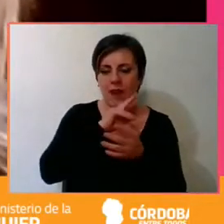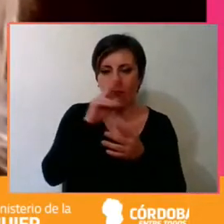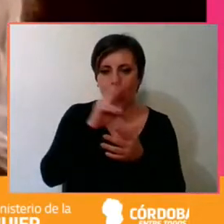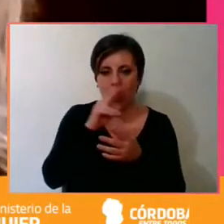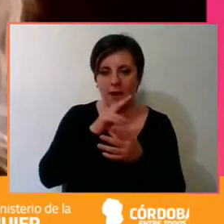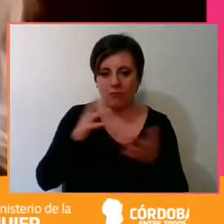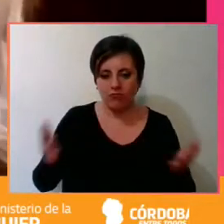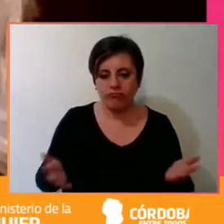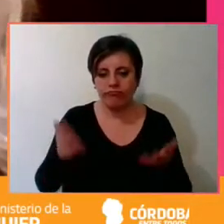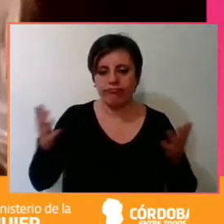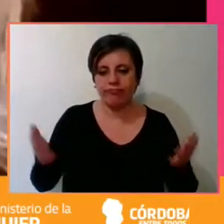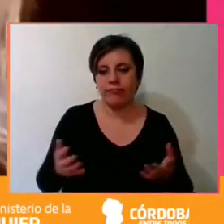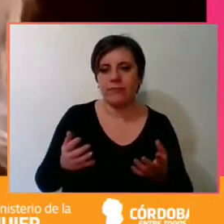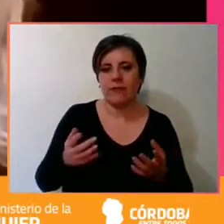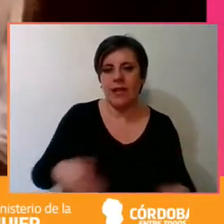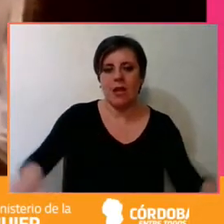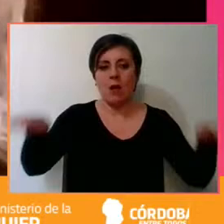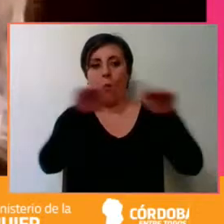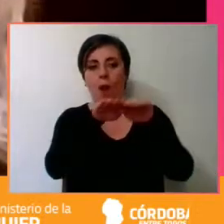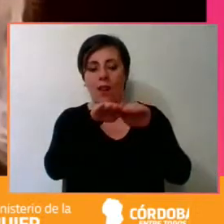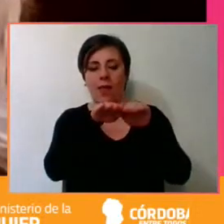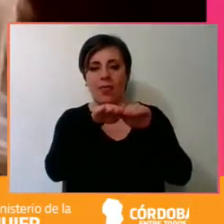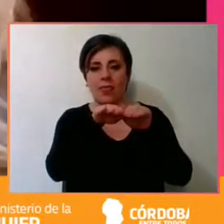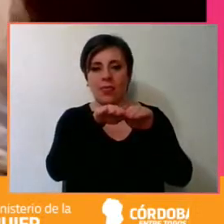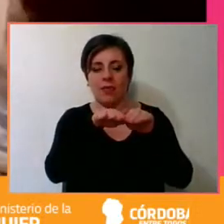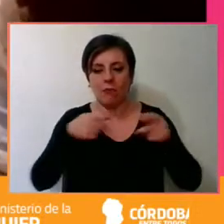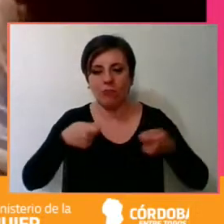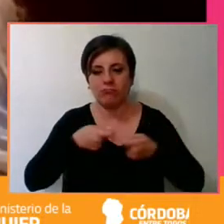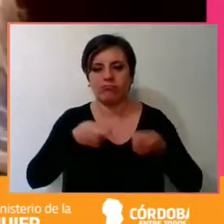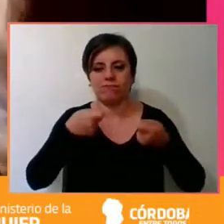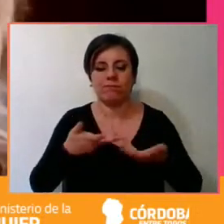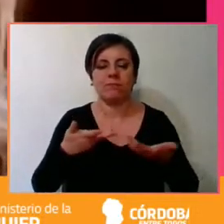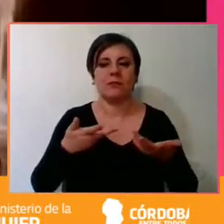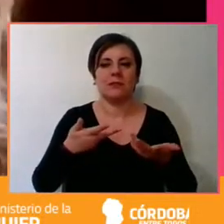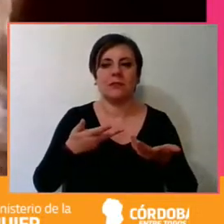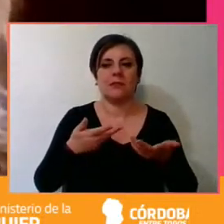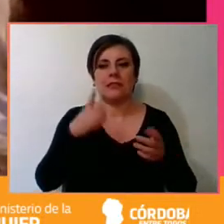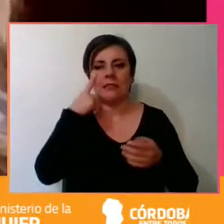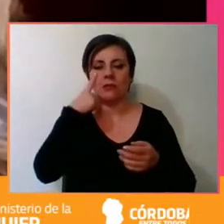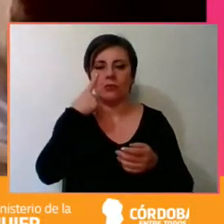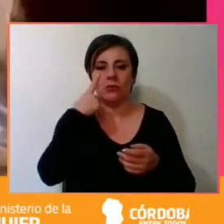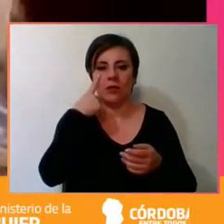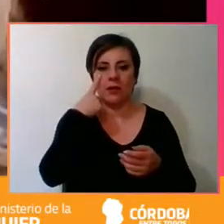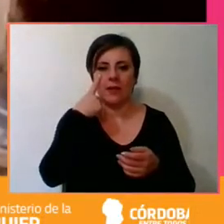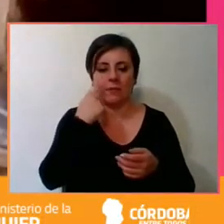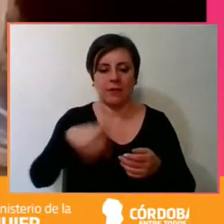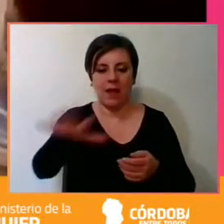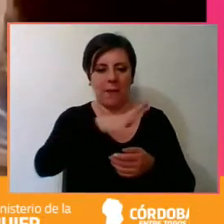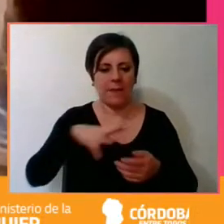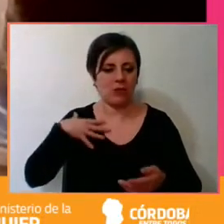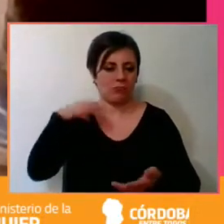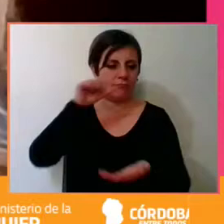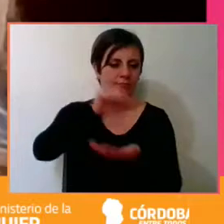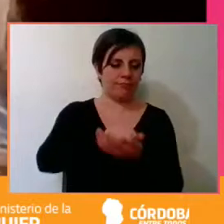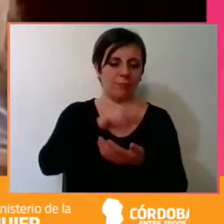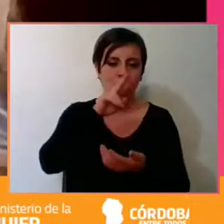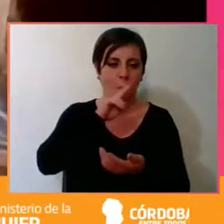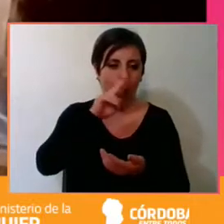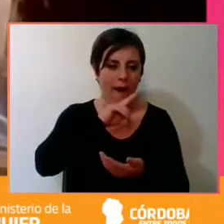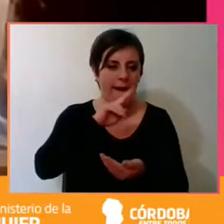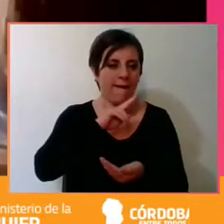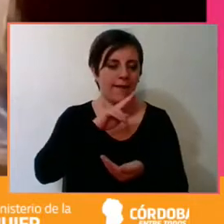generar arquitectura de igualdad y generar institucionalidad para que las mujeres se apropien de estos espacios, y por eso me parece tan